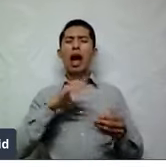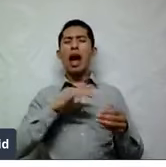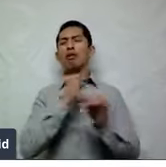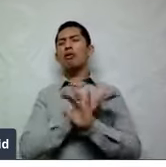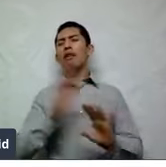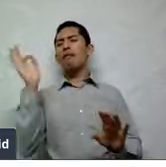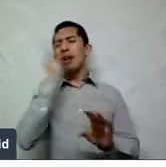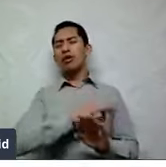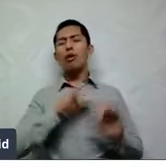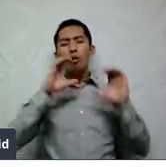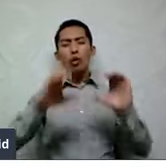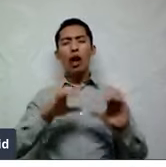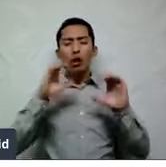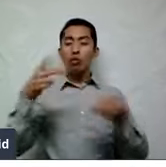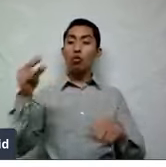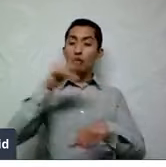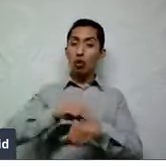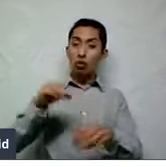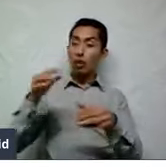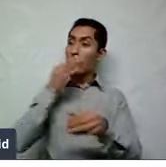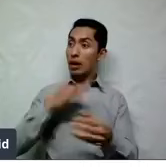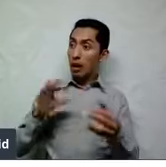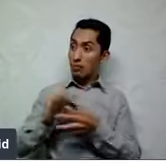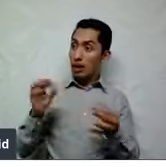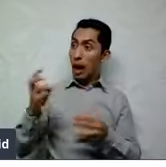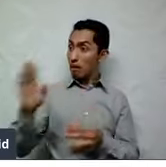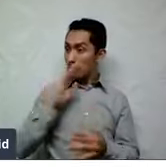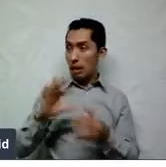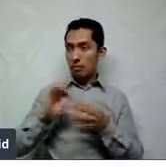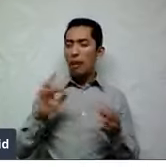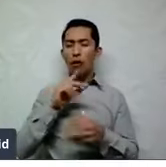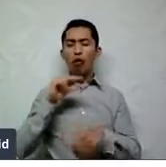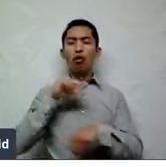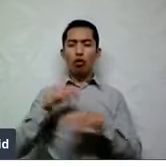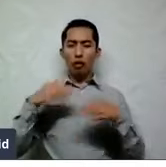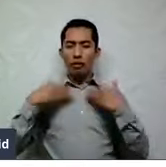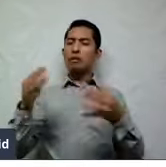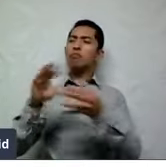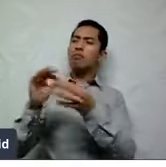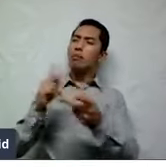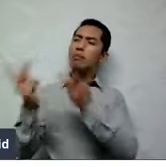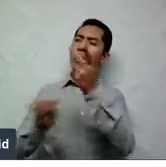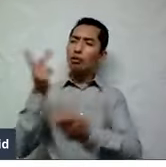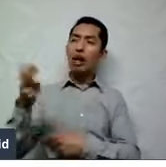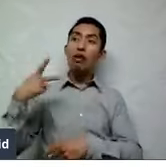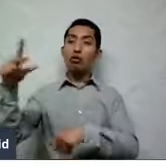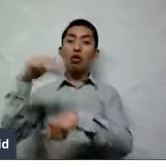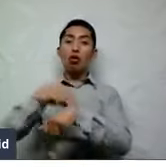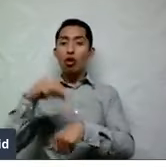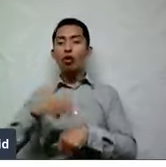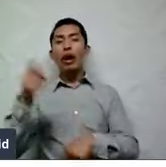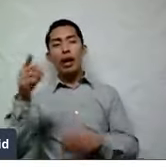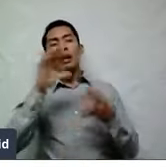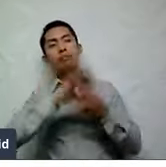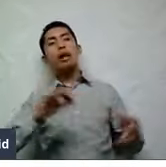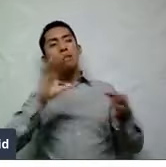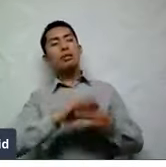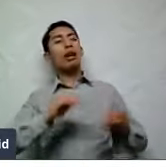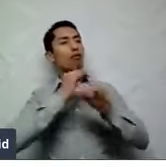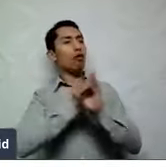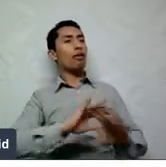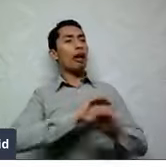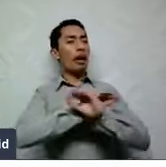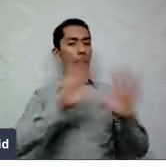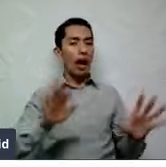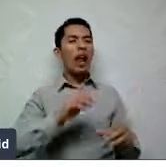información que les proporciona sus médicos que los atienden. Acérquense a ellos y el médico les debe decir toda la información